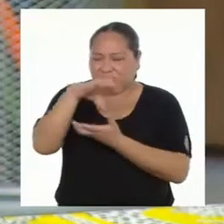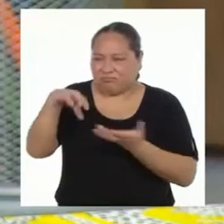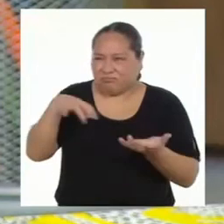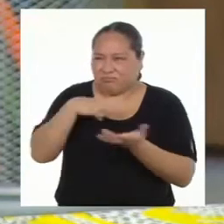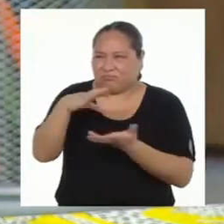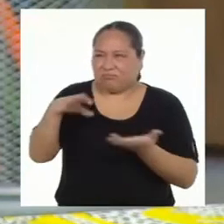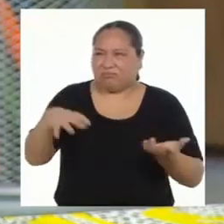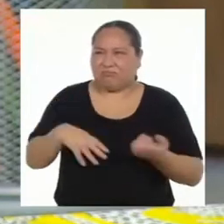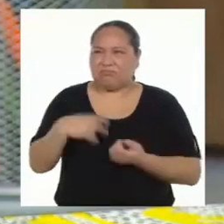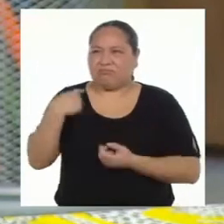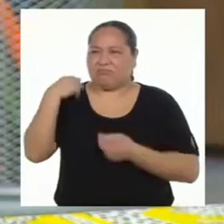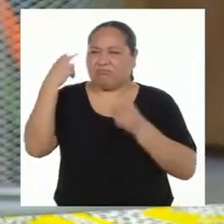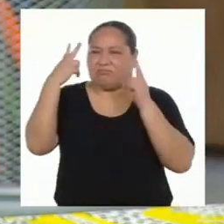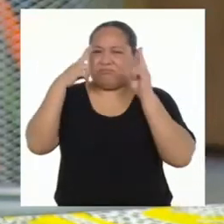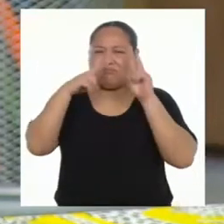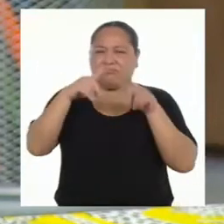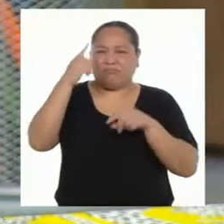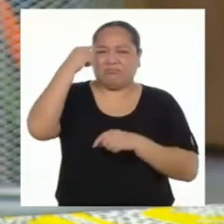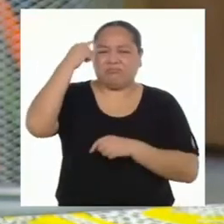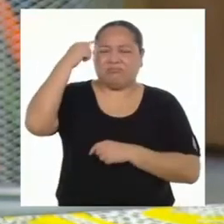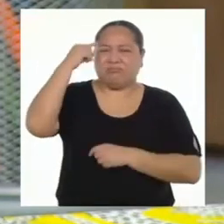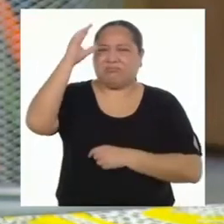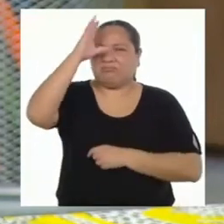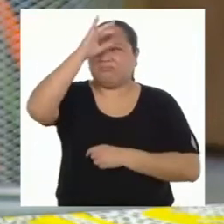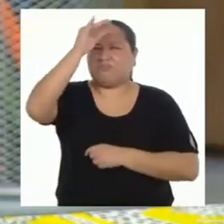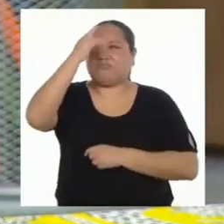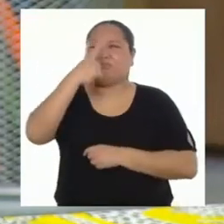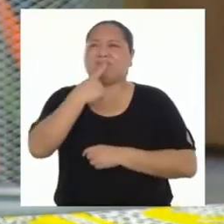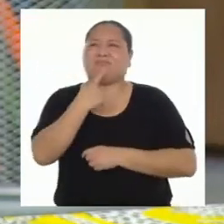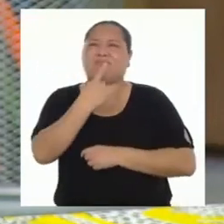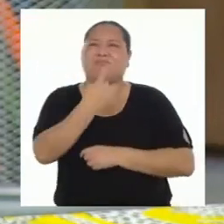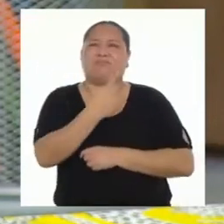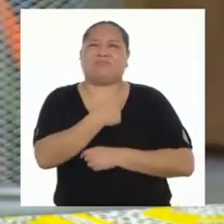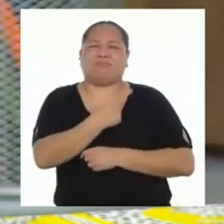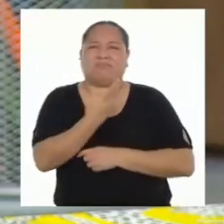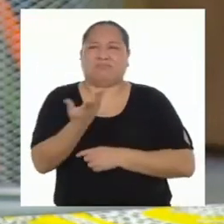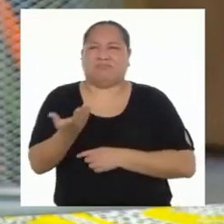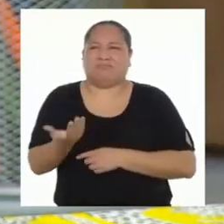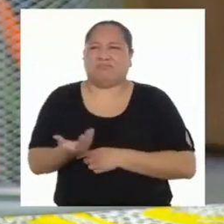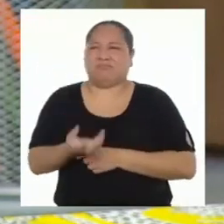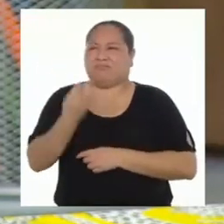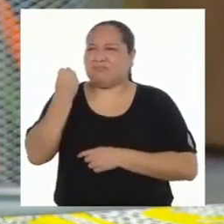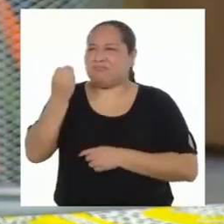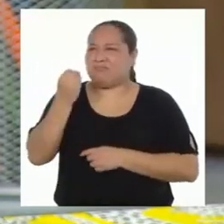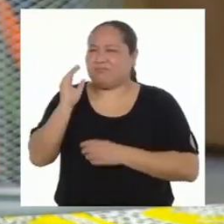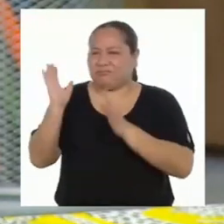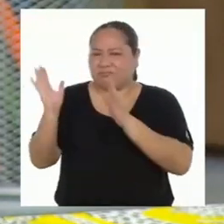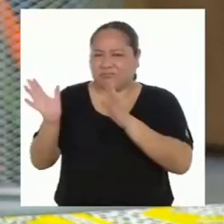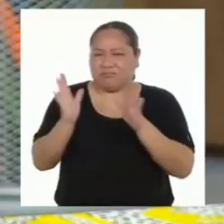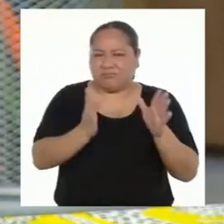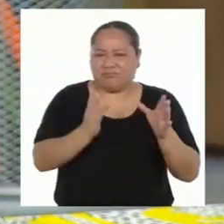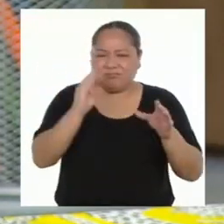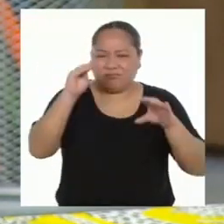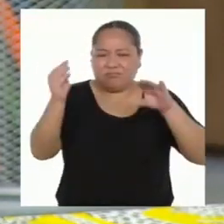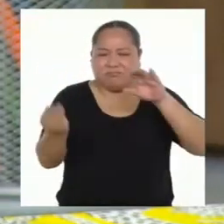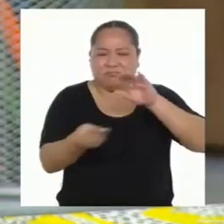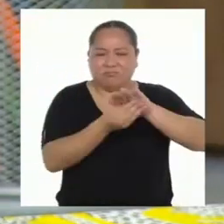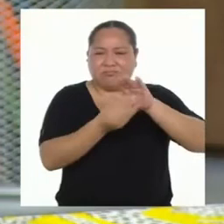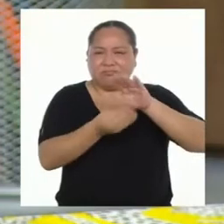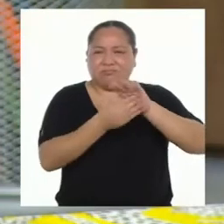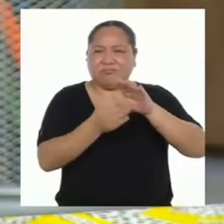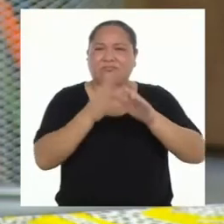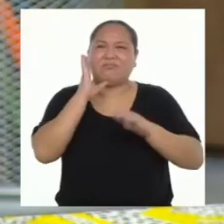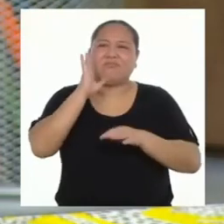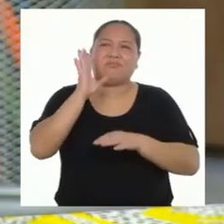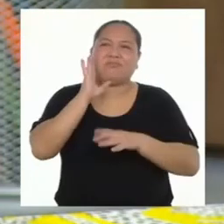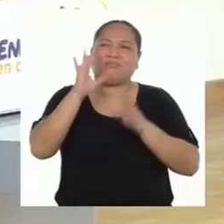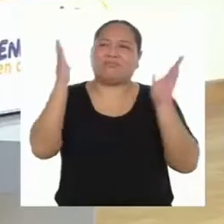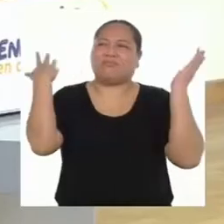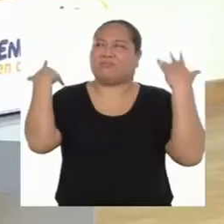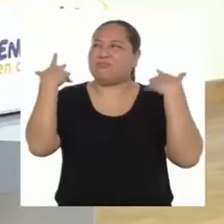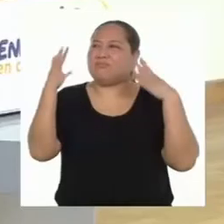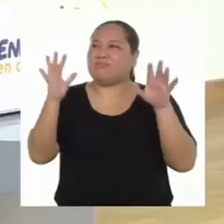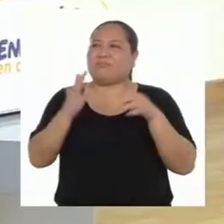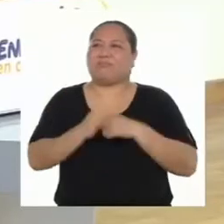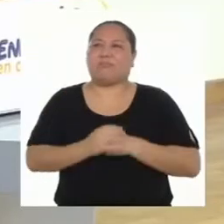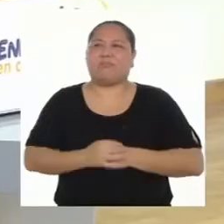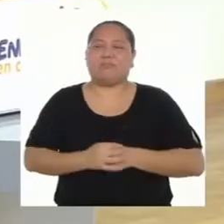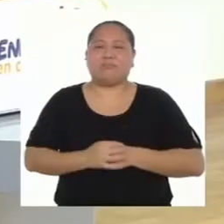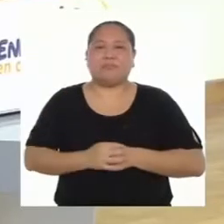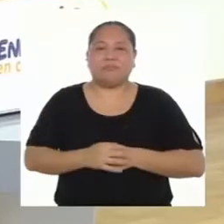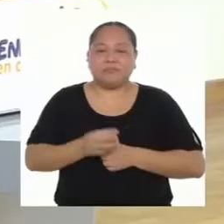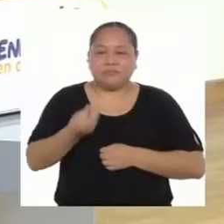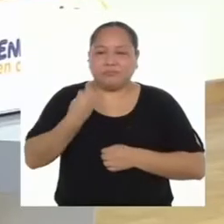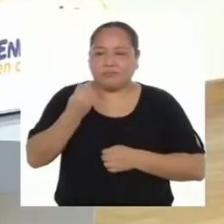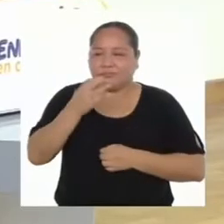orden. ¿Qué van a pensar las chicas y chicos de primero de secundaria? ¿Por qué no lo pones todo en el contenedor de la basura y ya?